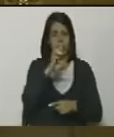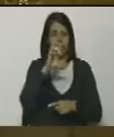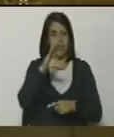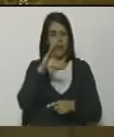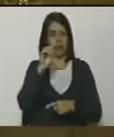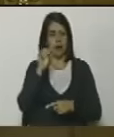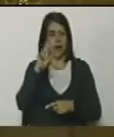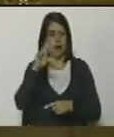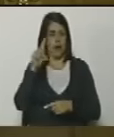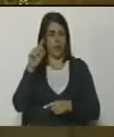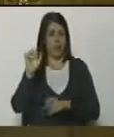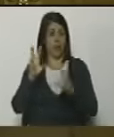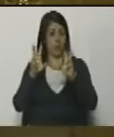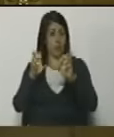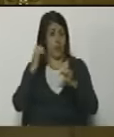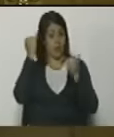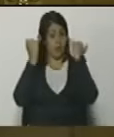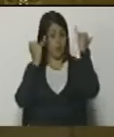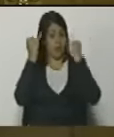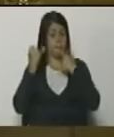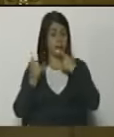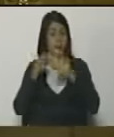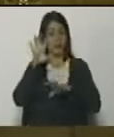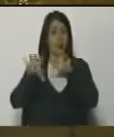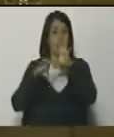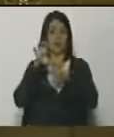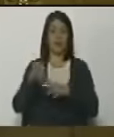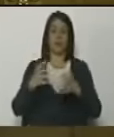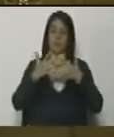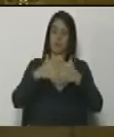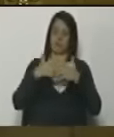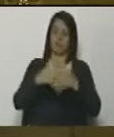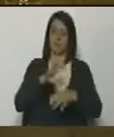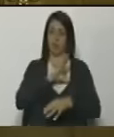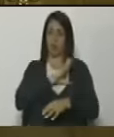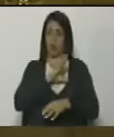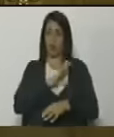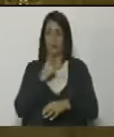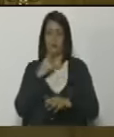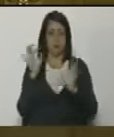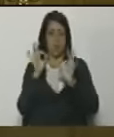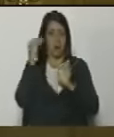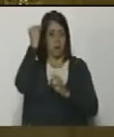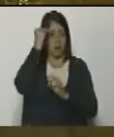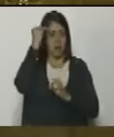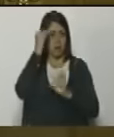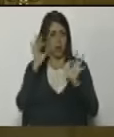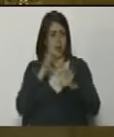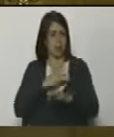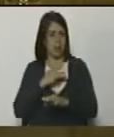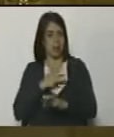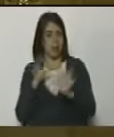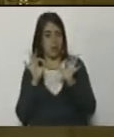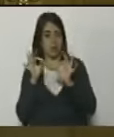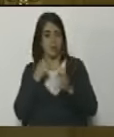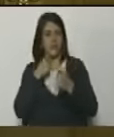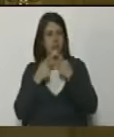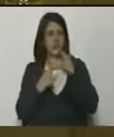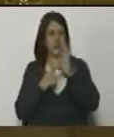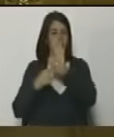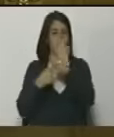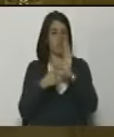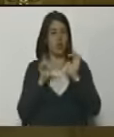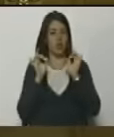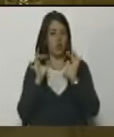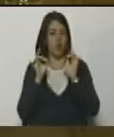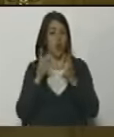nuevo paradigma. Afirma que los animales son meras máquinas autómatas sin pensamientos, incapaces de experimentar